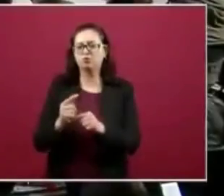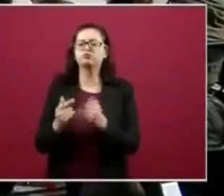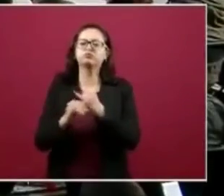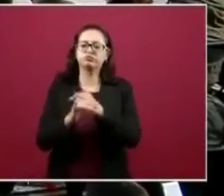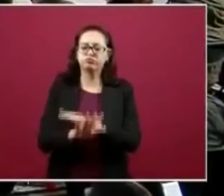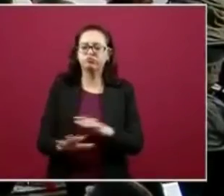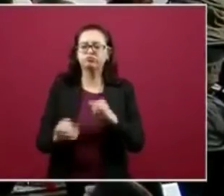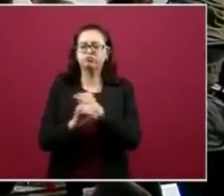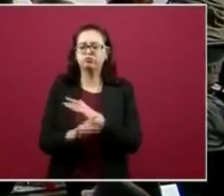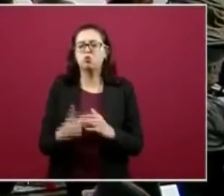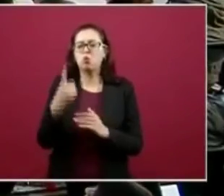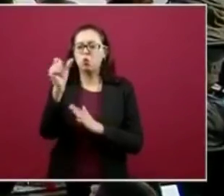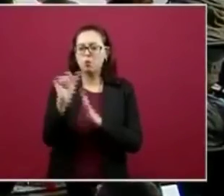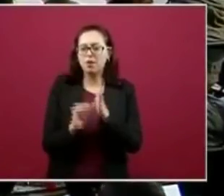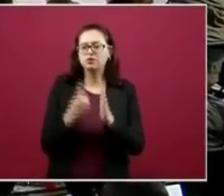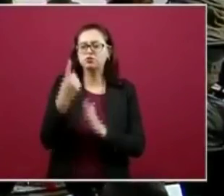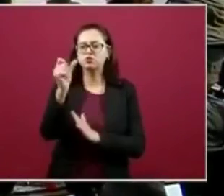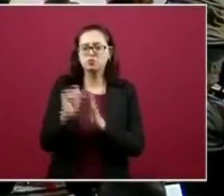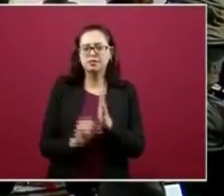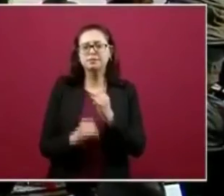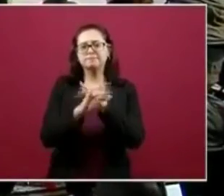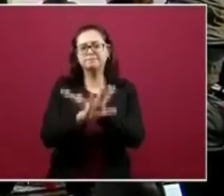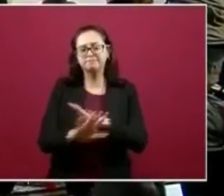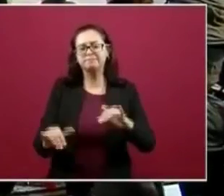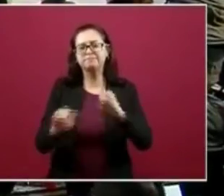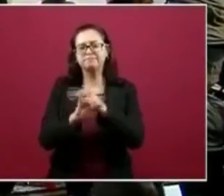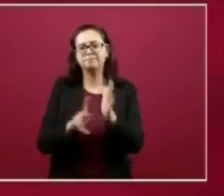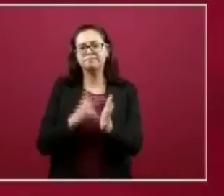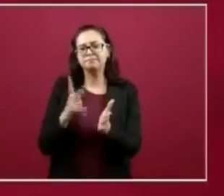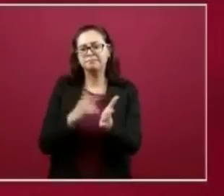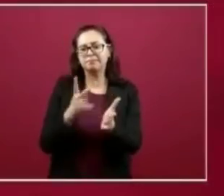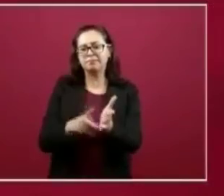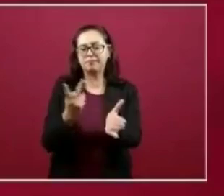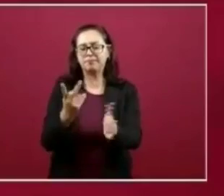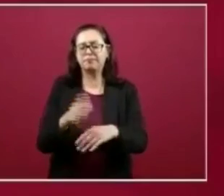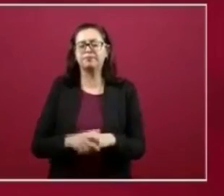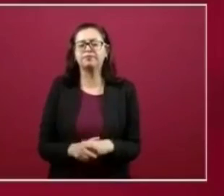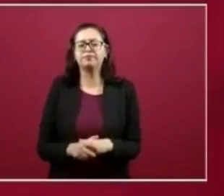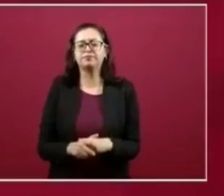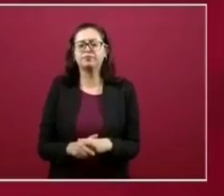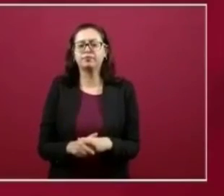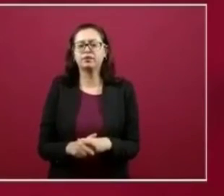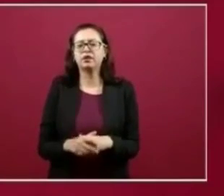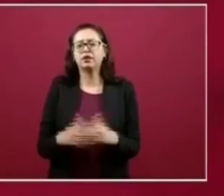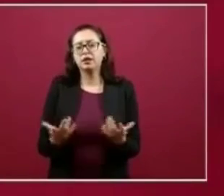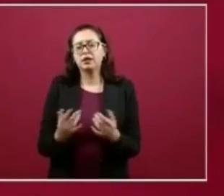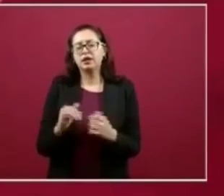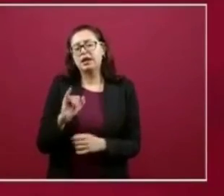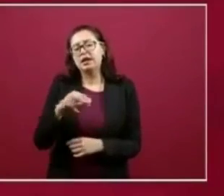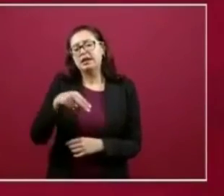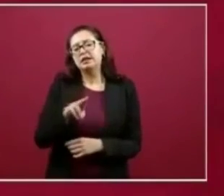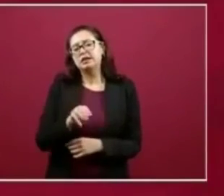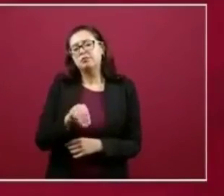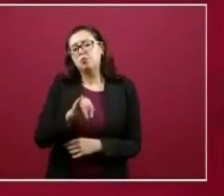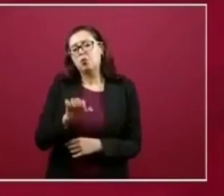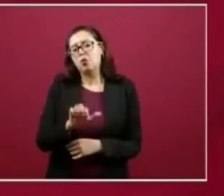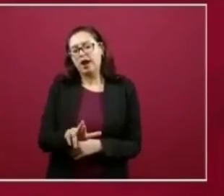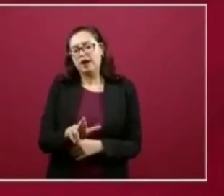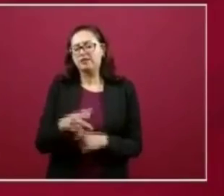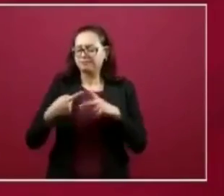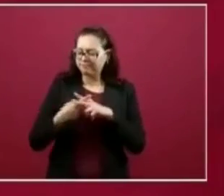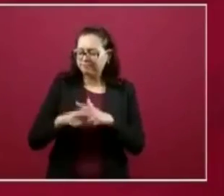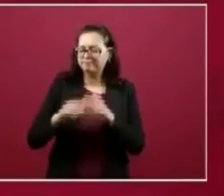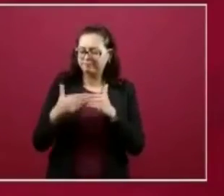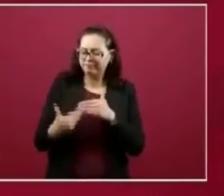informando mensualmente. Repito, este es parte del trabajo que vamos a hacer el NII Mujeres en coordinación con todas